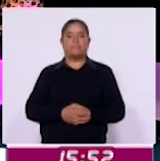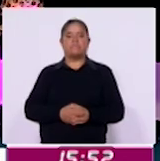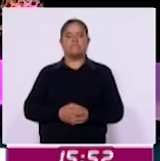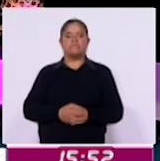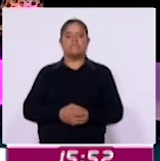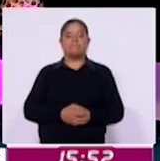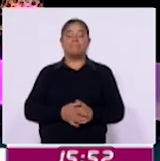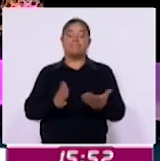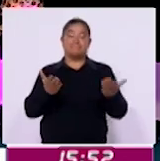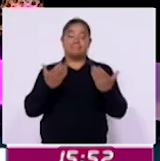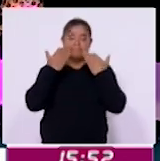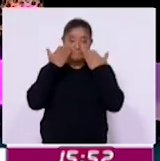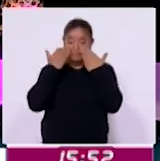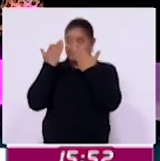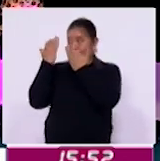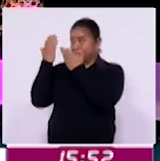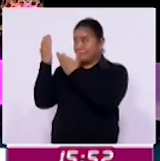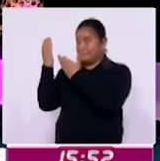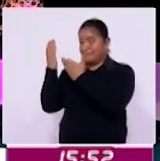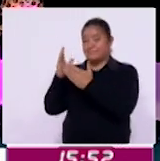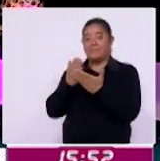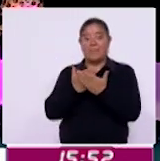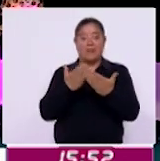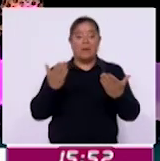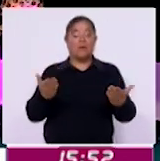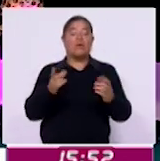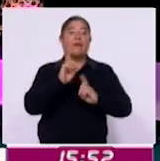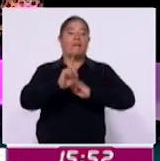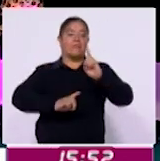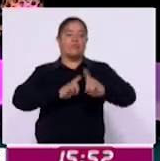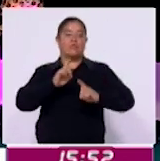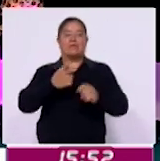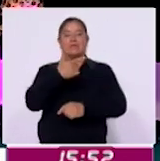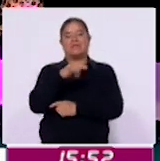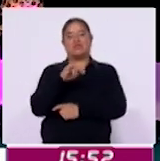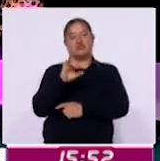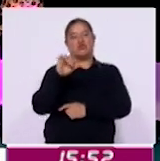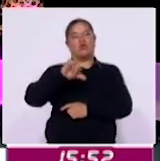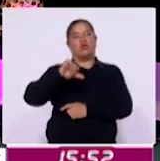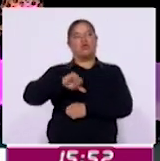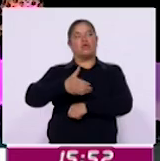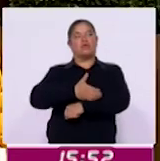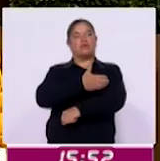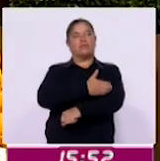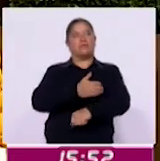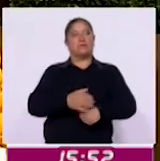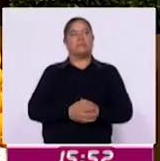Y ya lo escuchó usted, es momento de los deportes y es Giovanni Valdés quien nos acompaña en esta tarde.